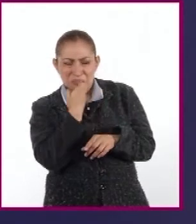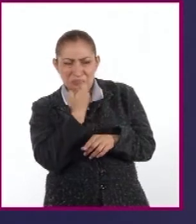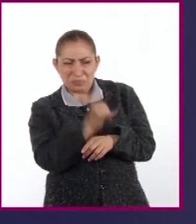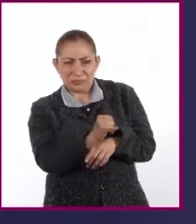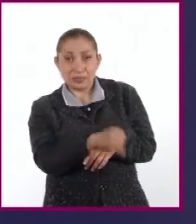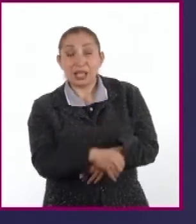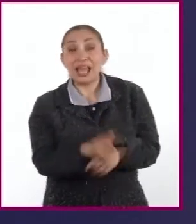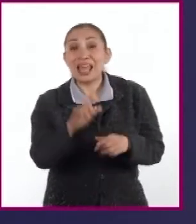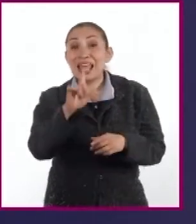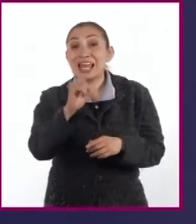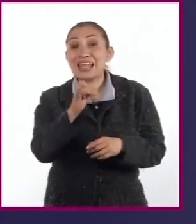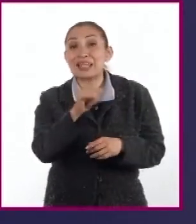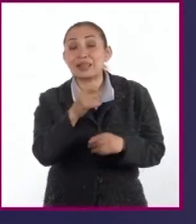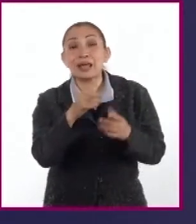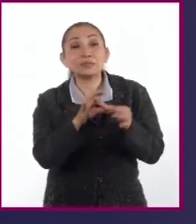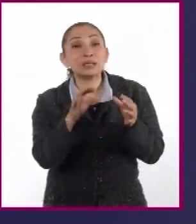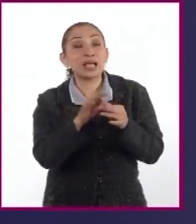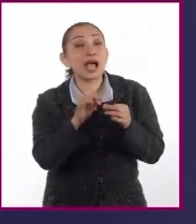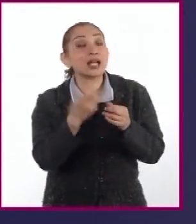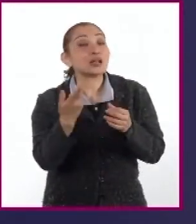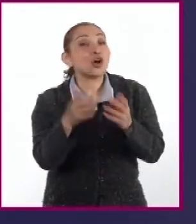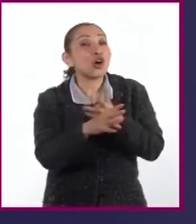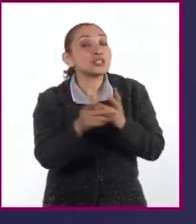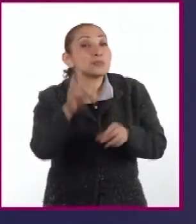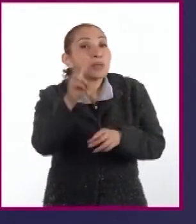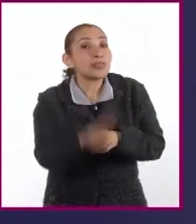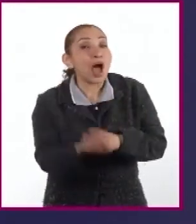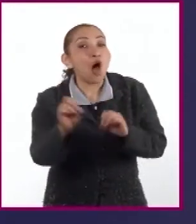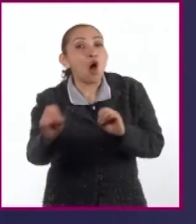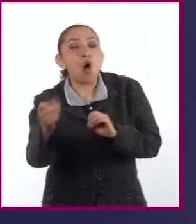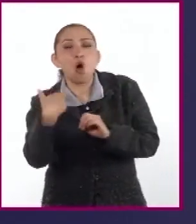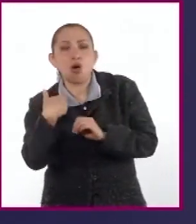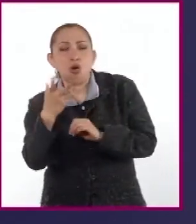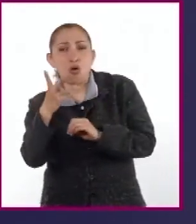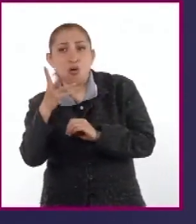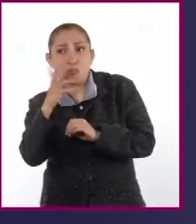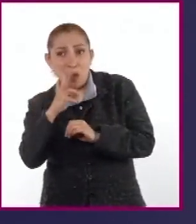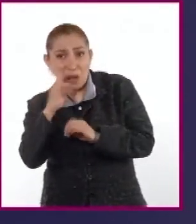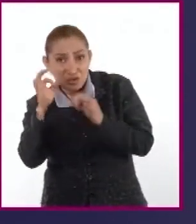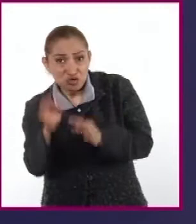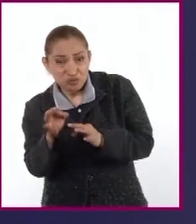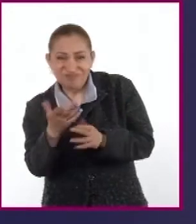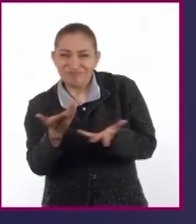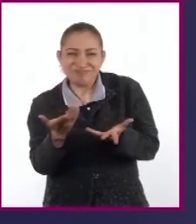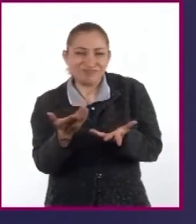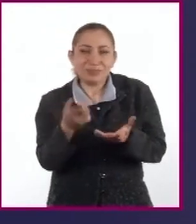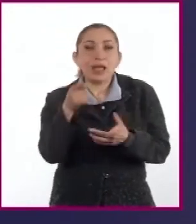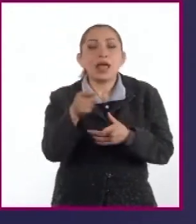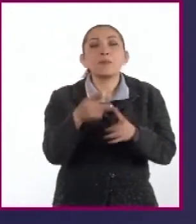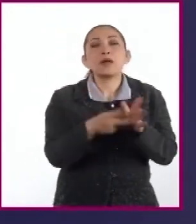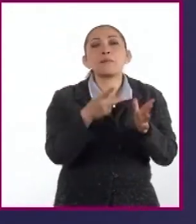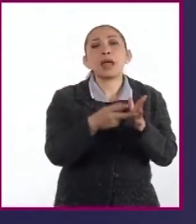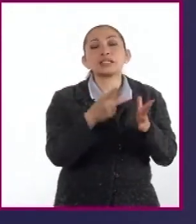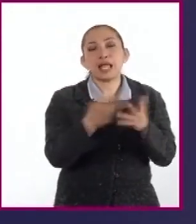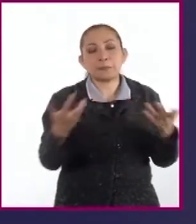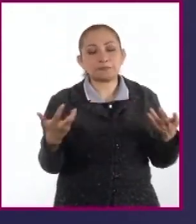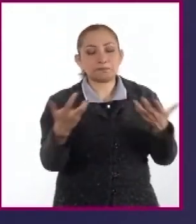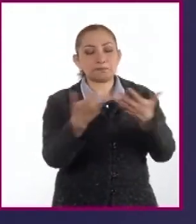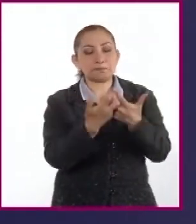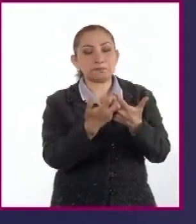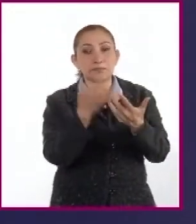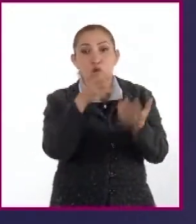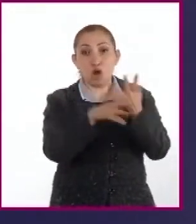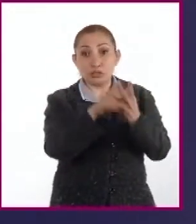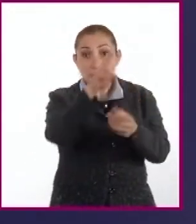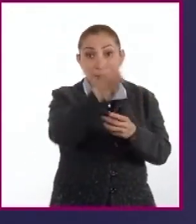Las leyendas narran sucesos reales o irreales sin comprobar. En su estructura es frecuente la combinación de